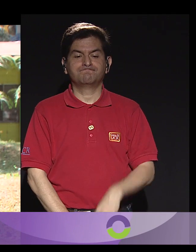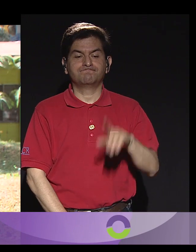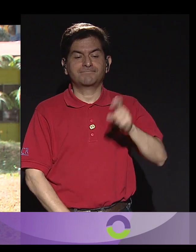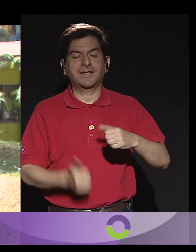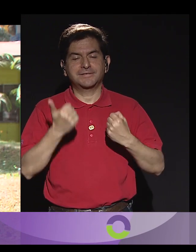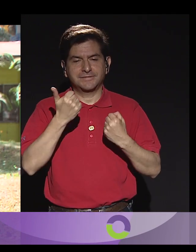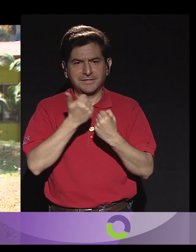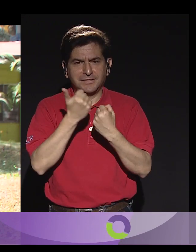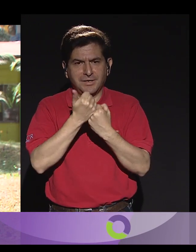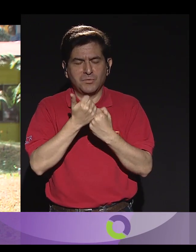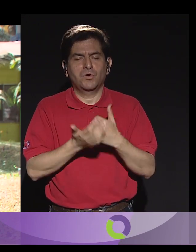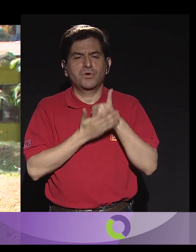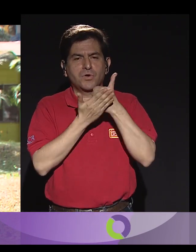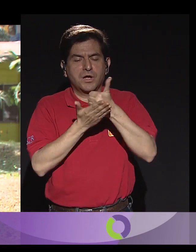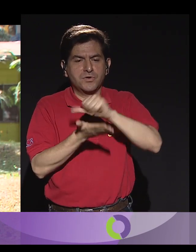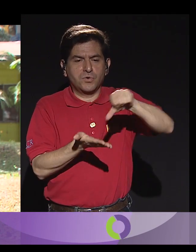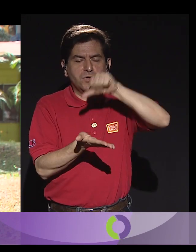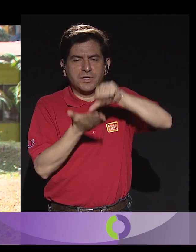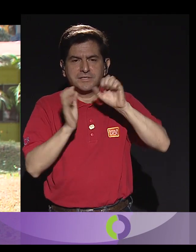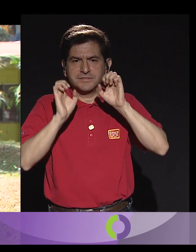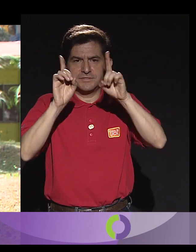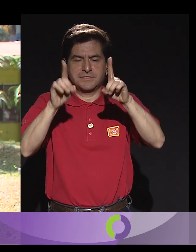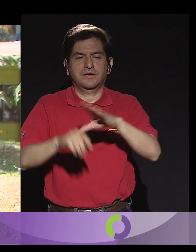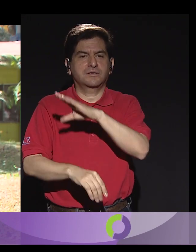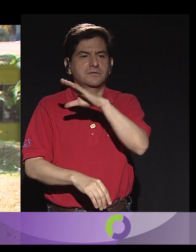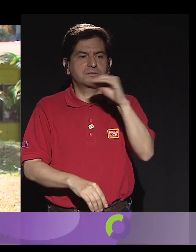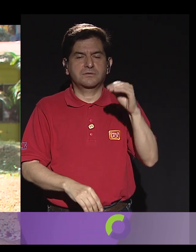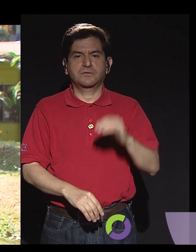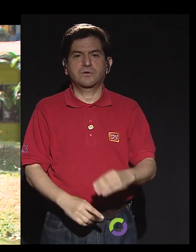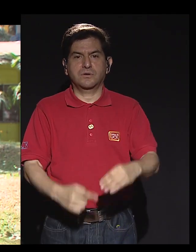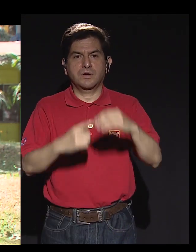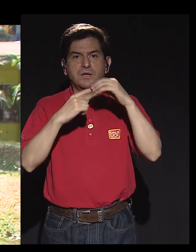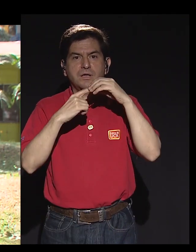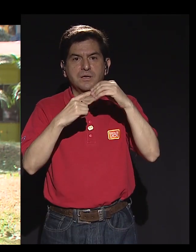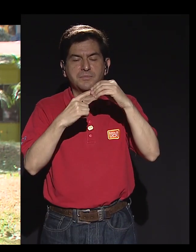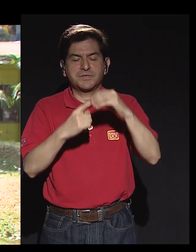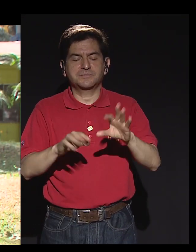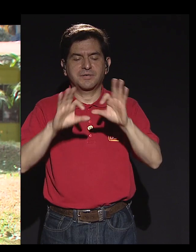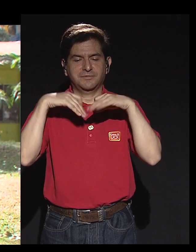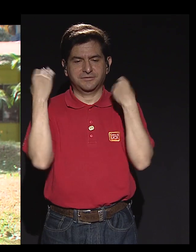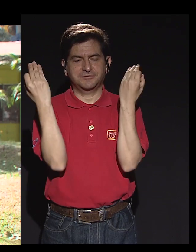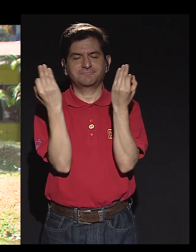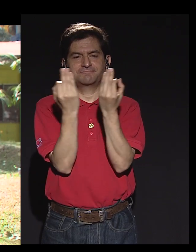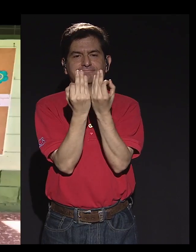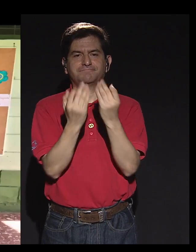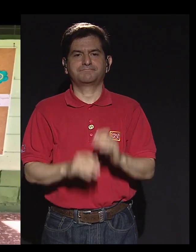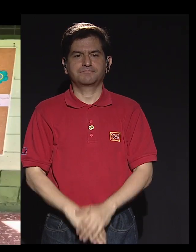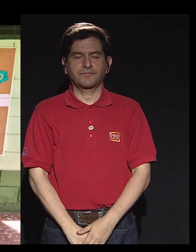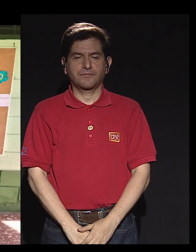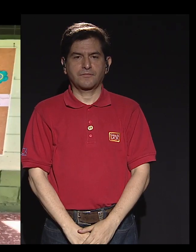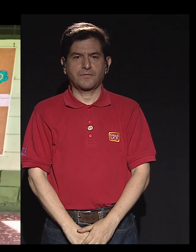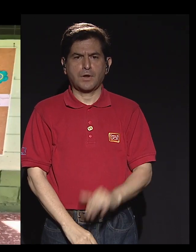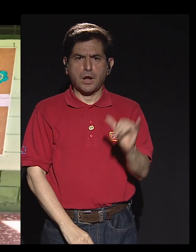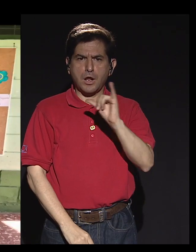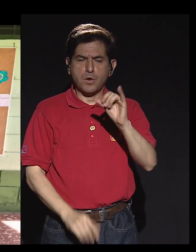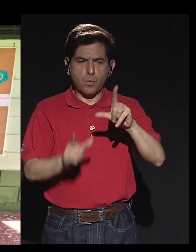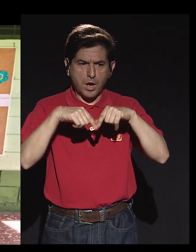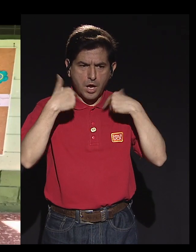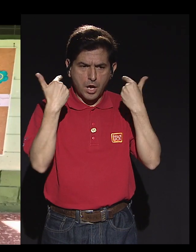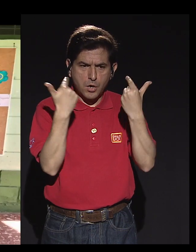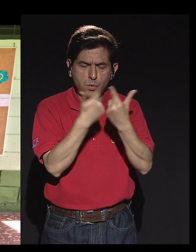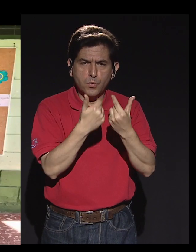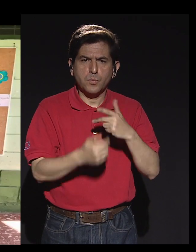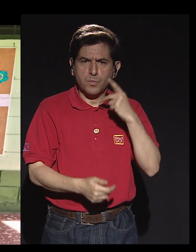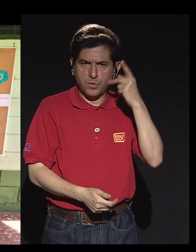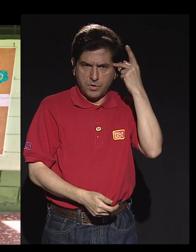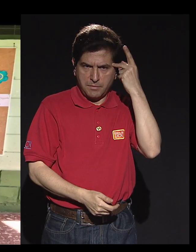y esa información y esa ayuda en cuanto a lo que son los centros educativos y en